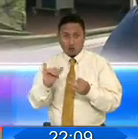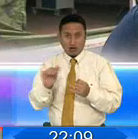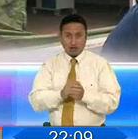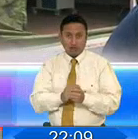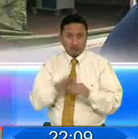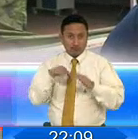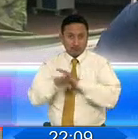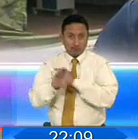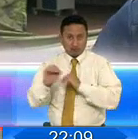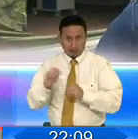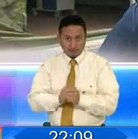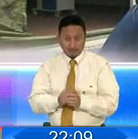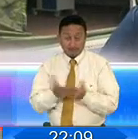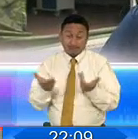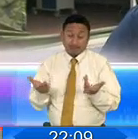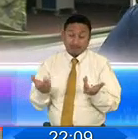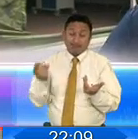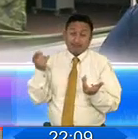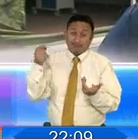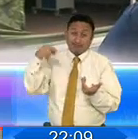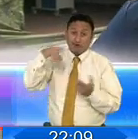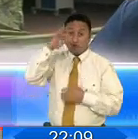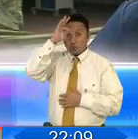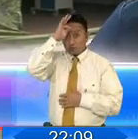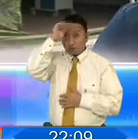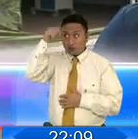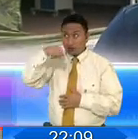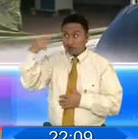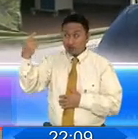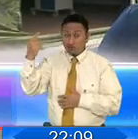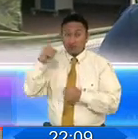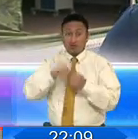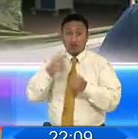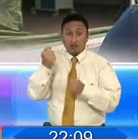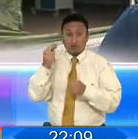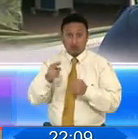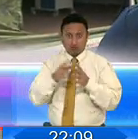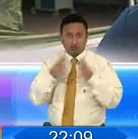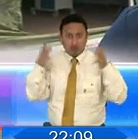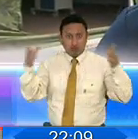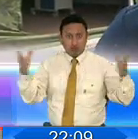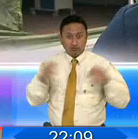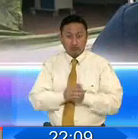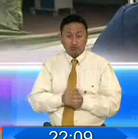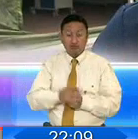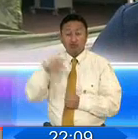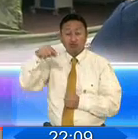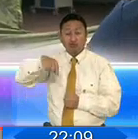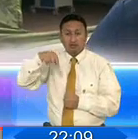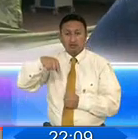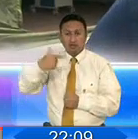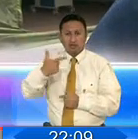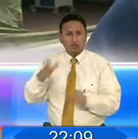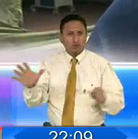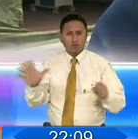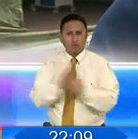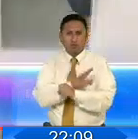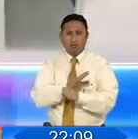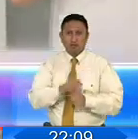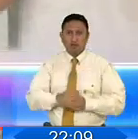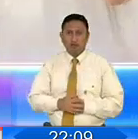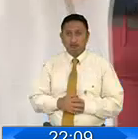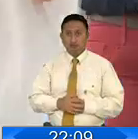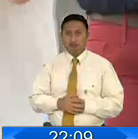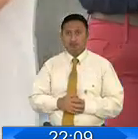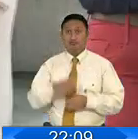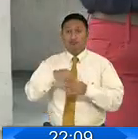ingreso, lo cual obviamente genera que un hospital tan grande como es el Quito Sur en su punto centinela se encuentre saturado en sus puntos graves. En